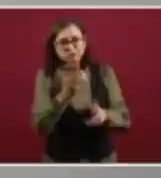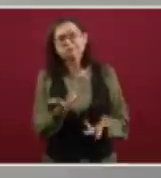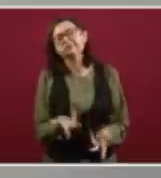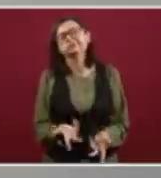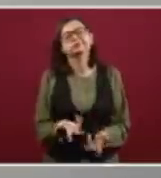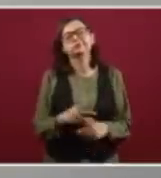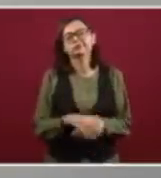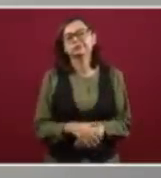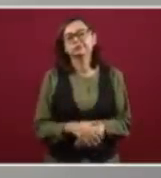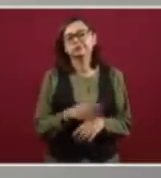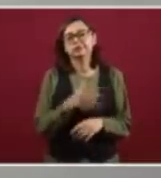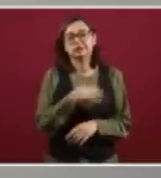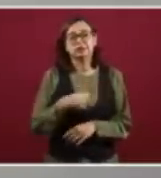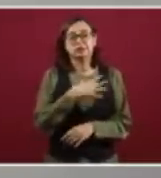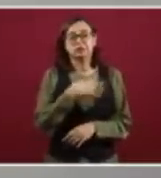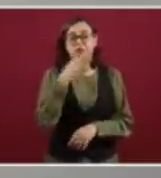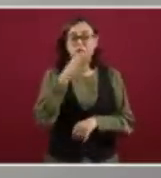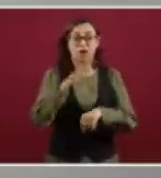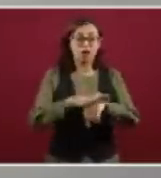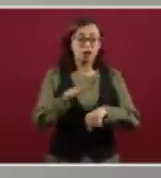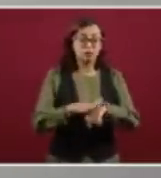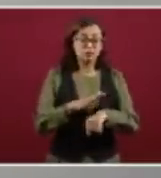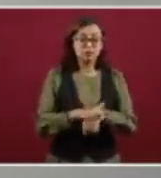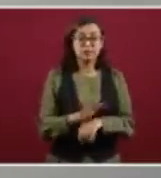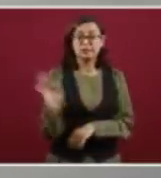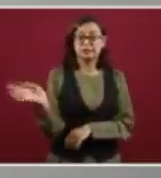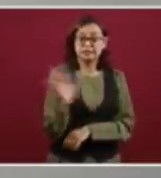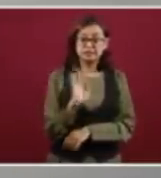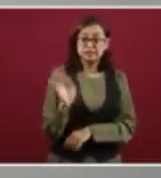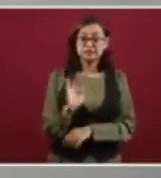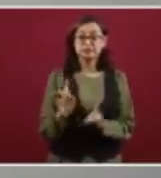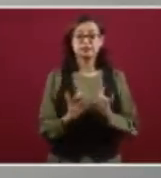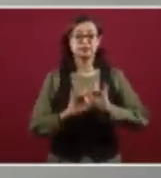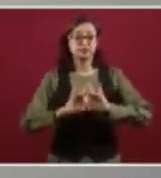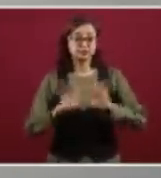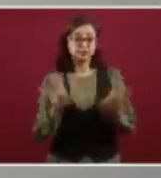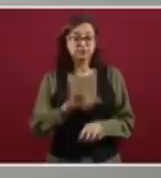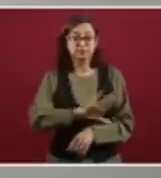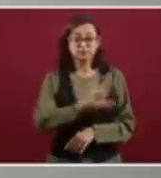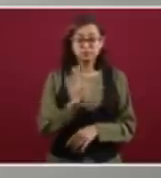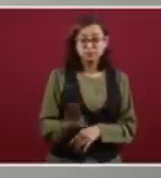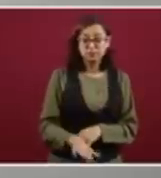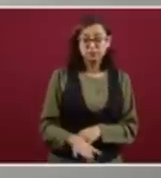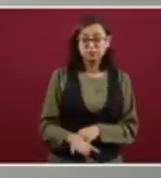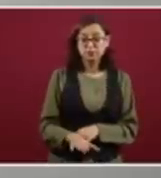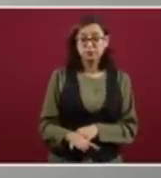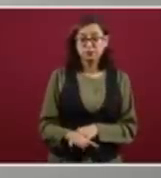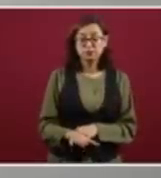Y ya le dejó recomendado a los hijos que si moría,